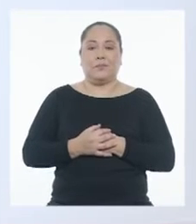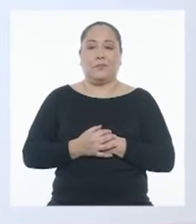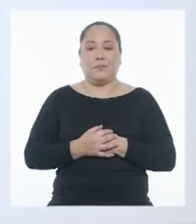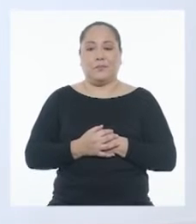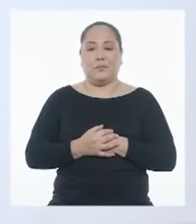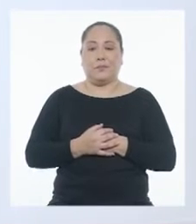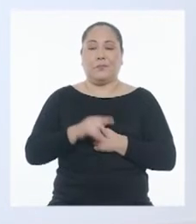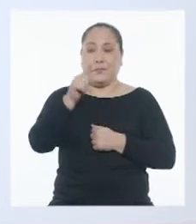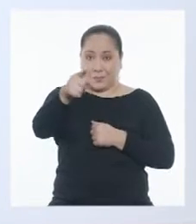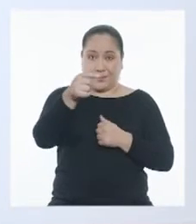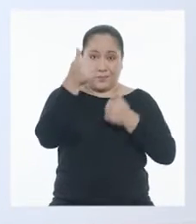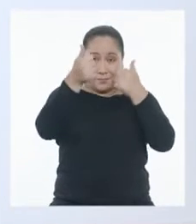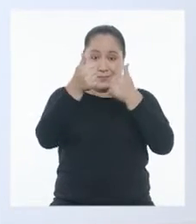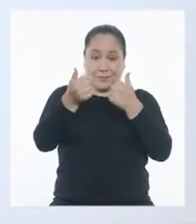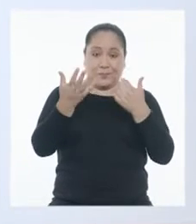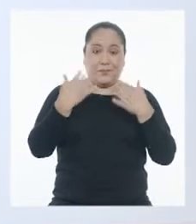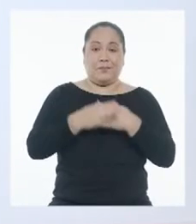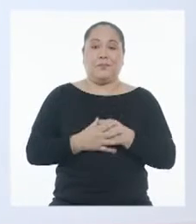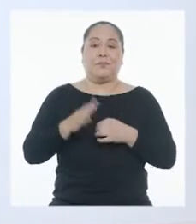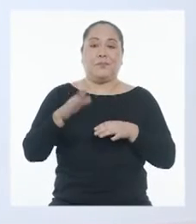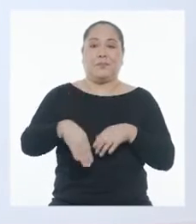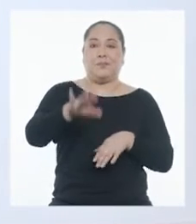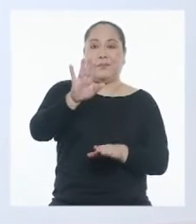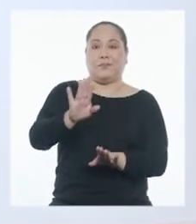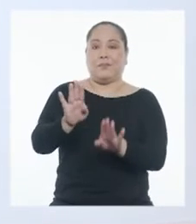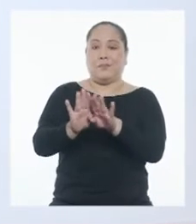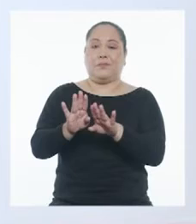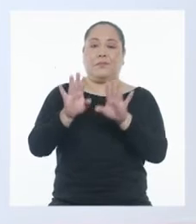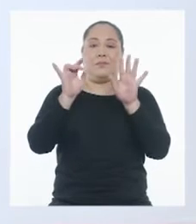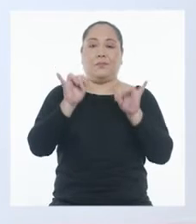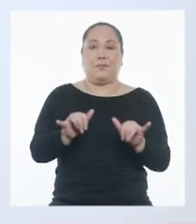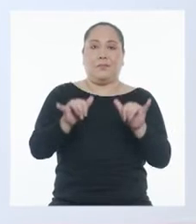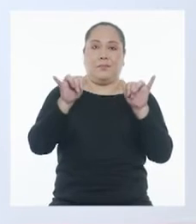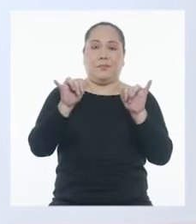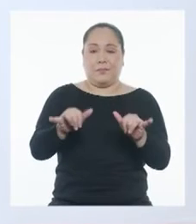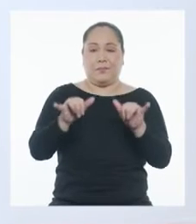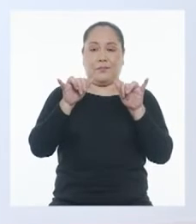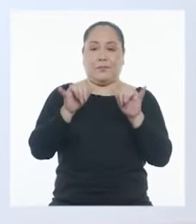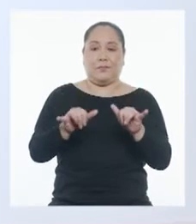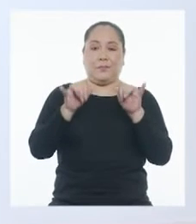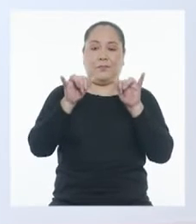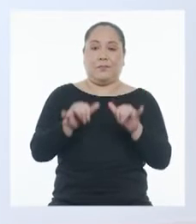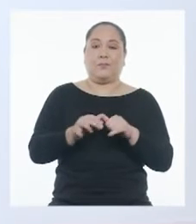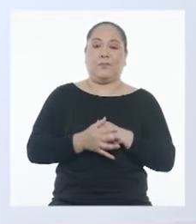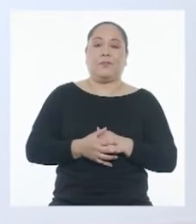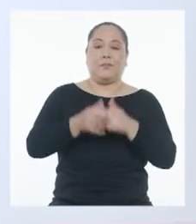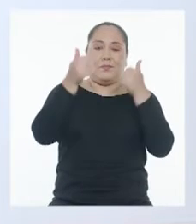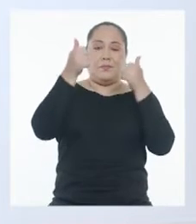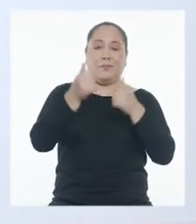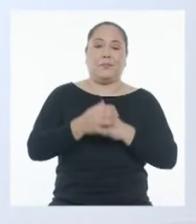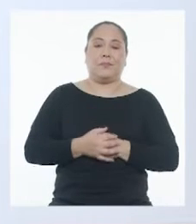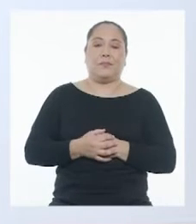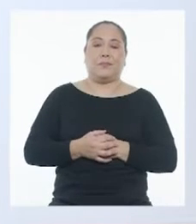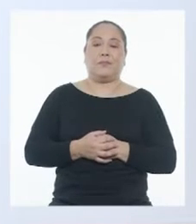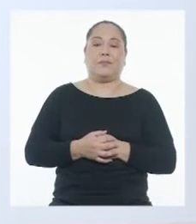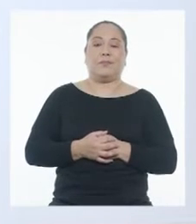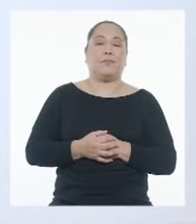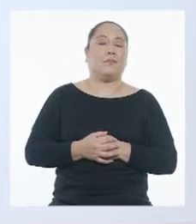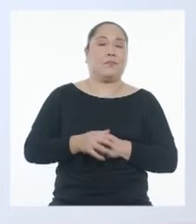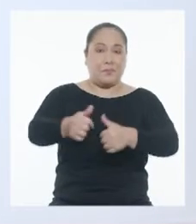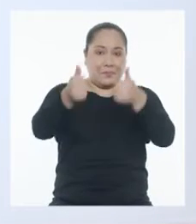lado. Vamos, tú puedes. Arriba y arriba. Muy